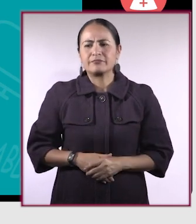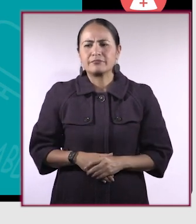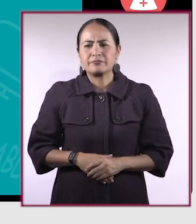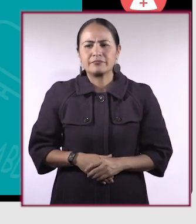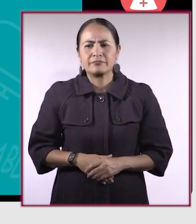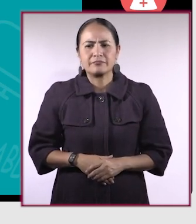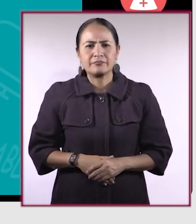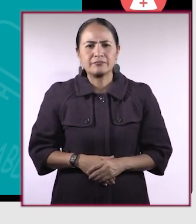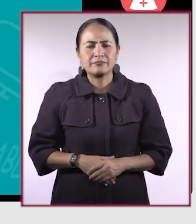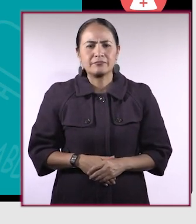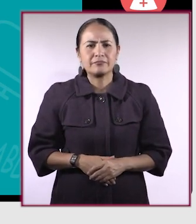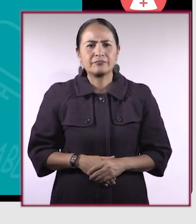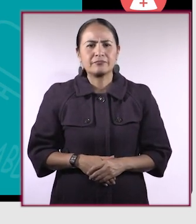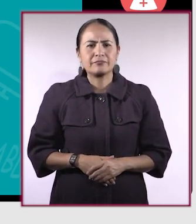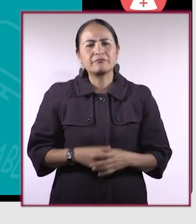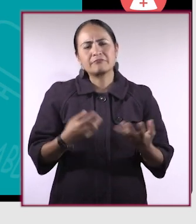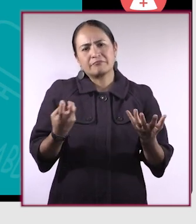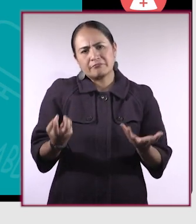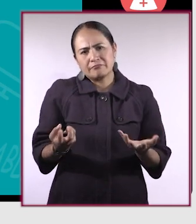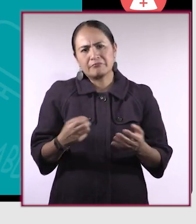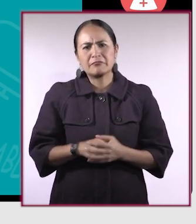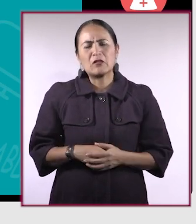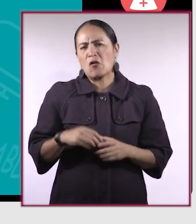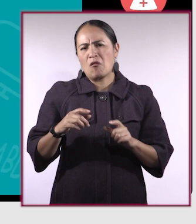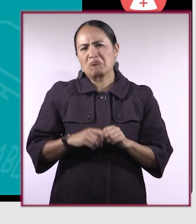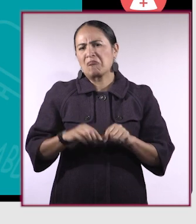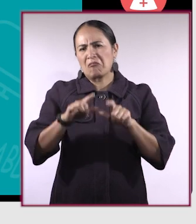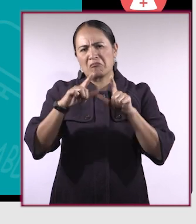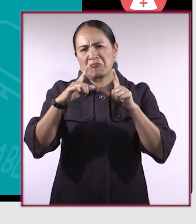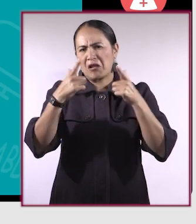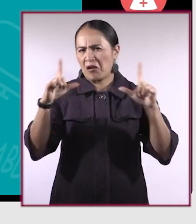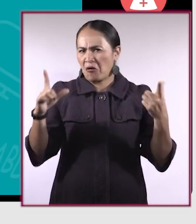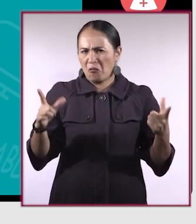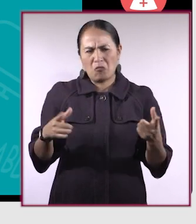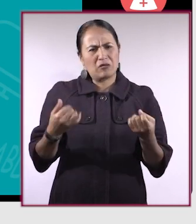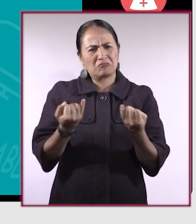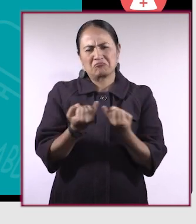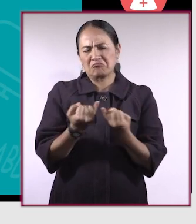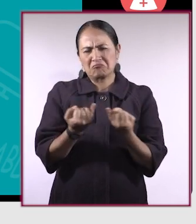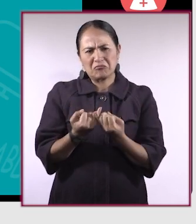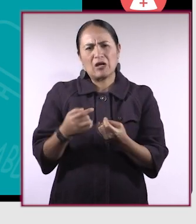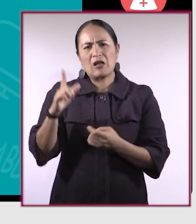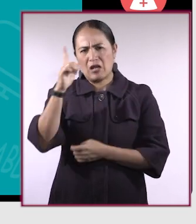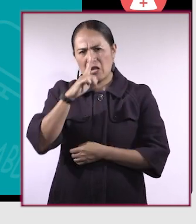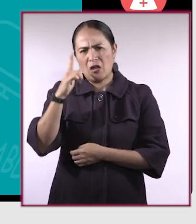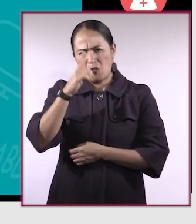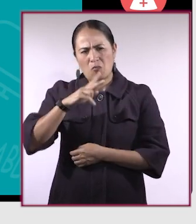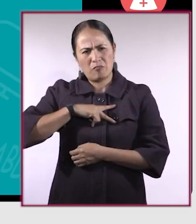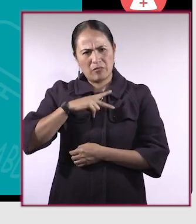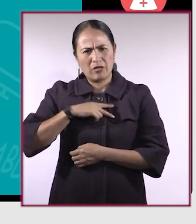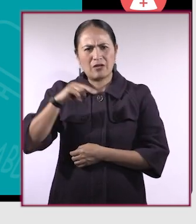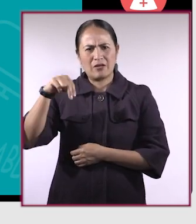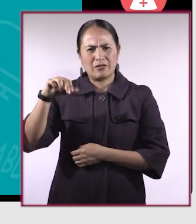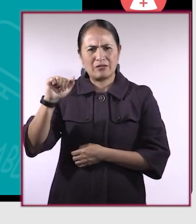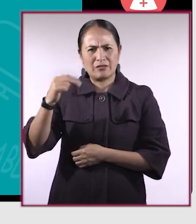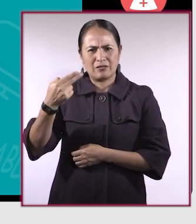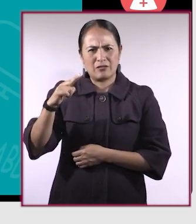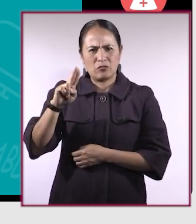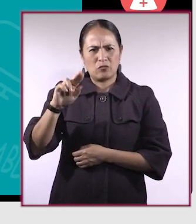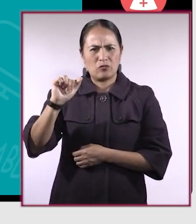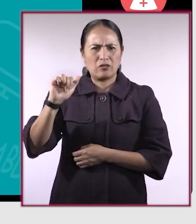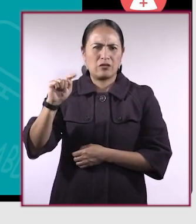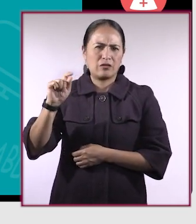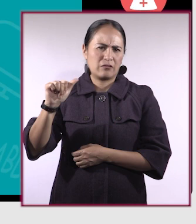Obviamente esto sucede en todas las lenguas, pero igual en la lengua náhuatl, ¿no? Yo creo que es una de